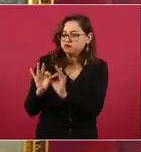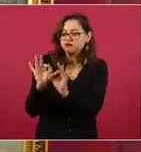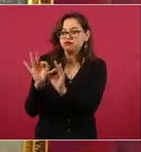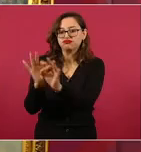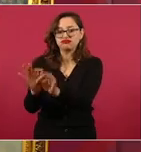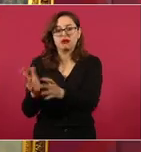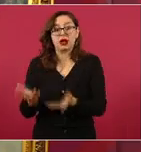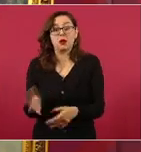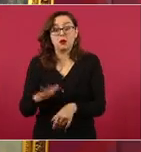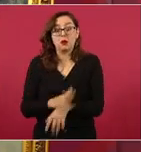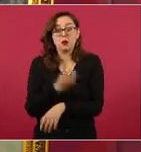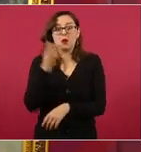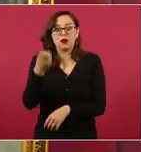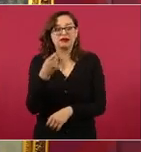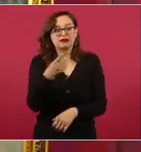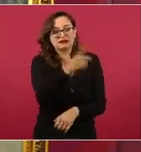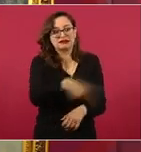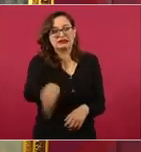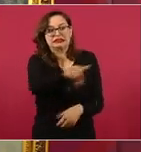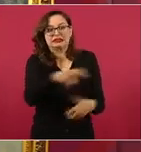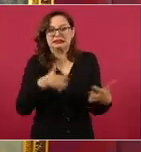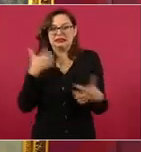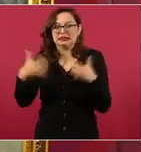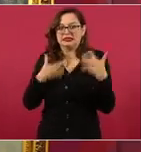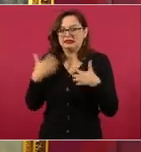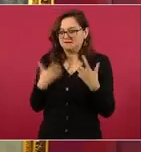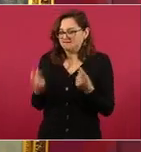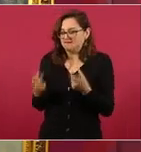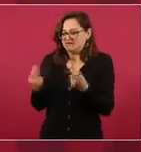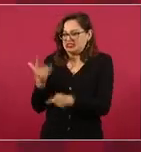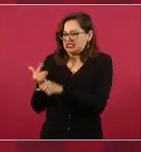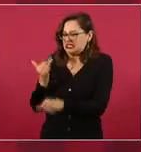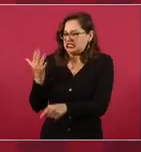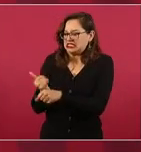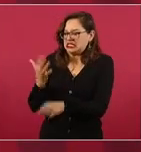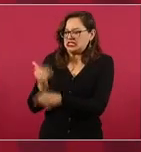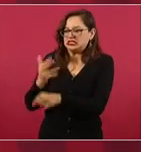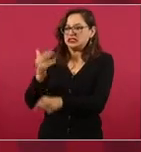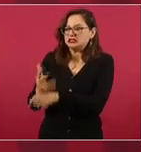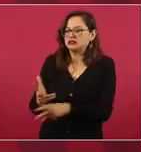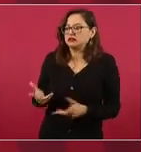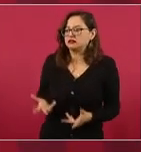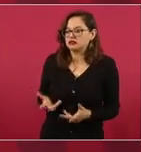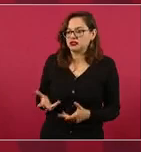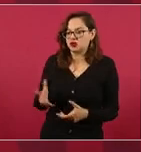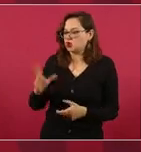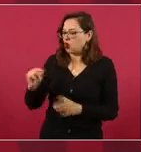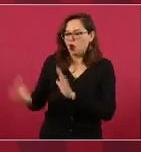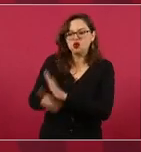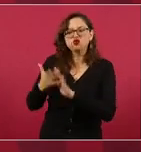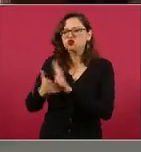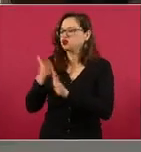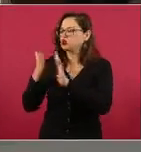medido. Entonces, por eso la desesperación de frenarnos.